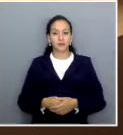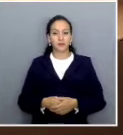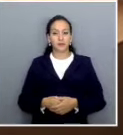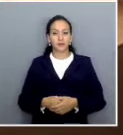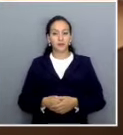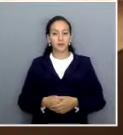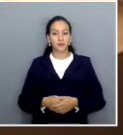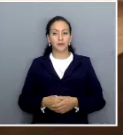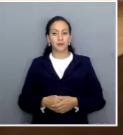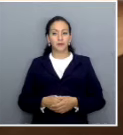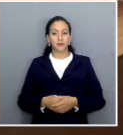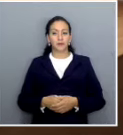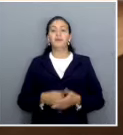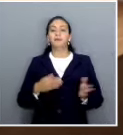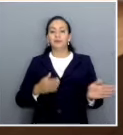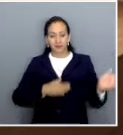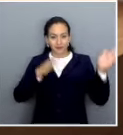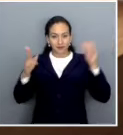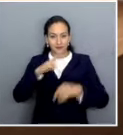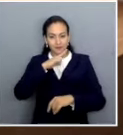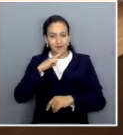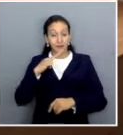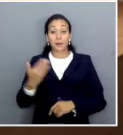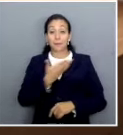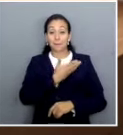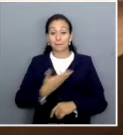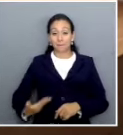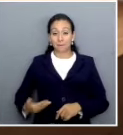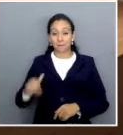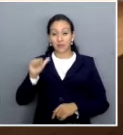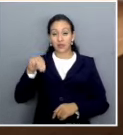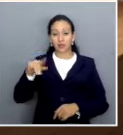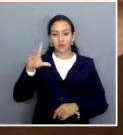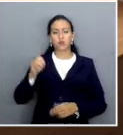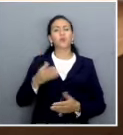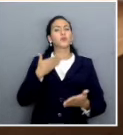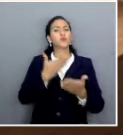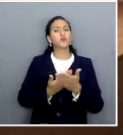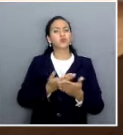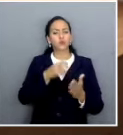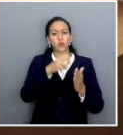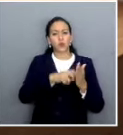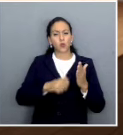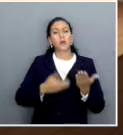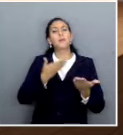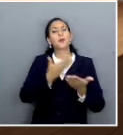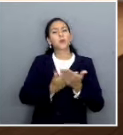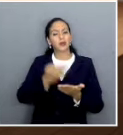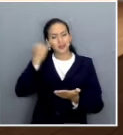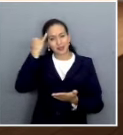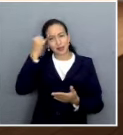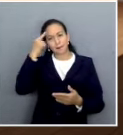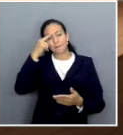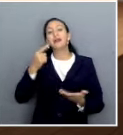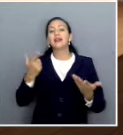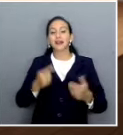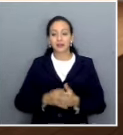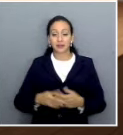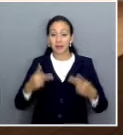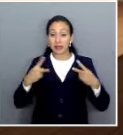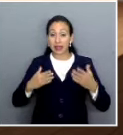En más noticias, el presidente de la República presentó una iniciativa para garantizar el derecho a la salud de la población que no